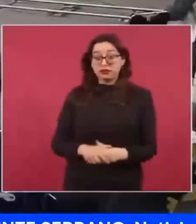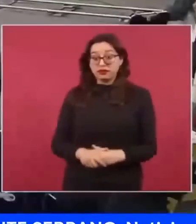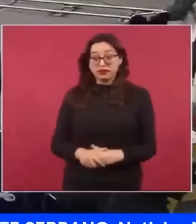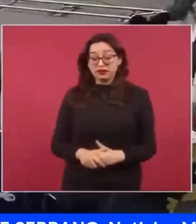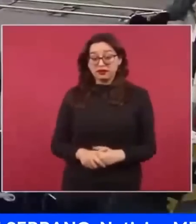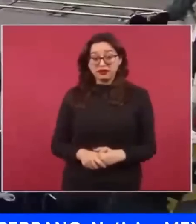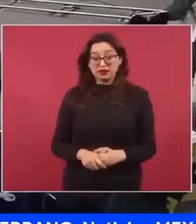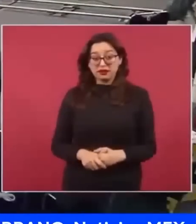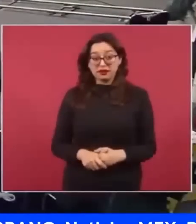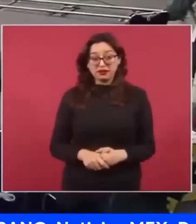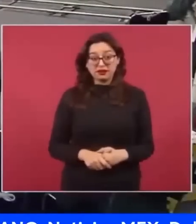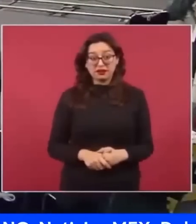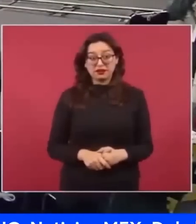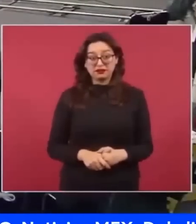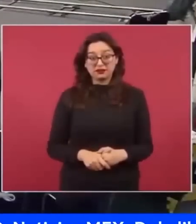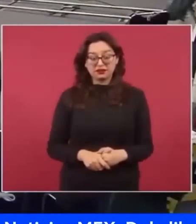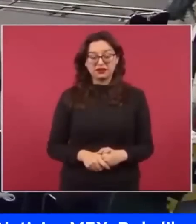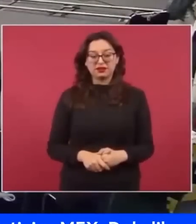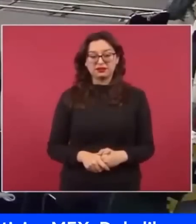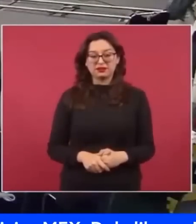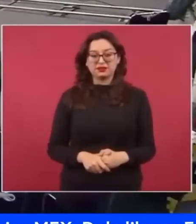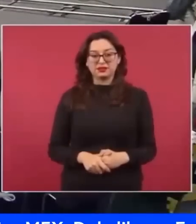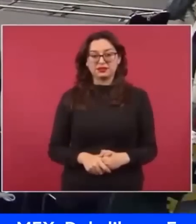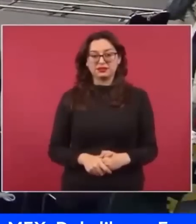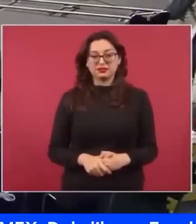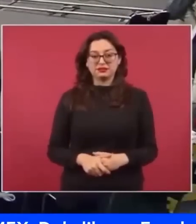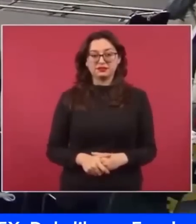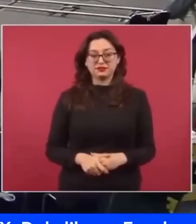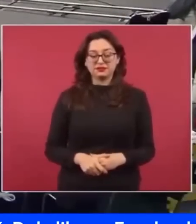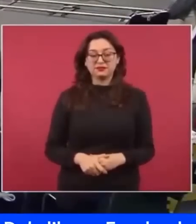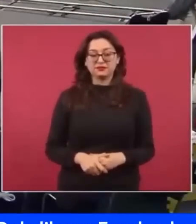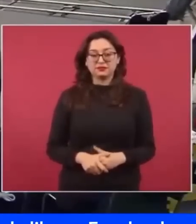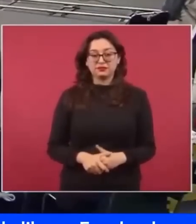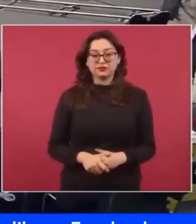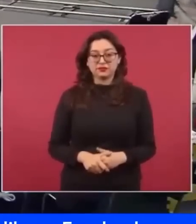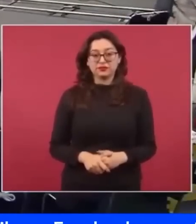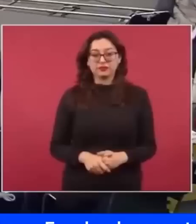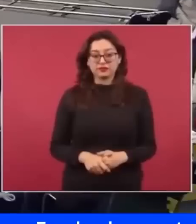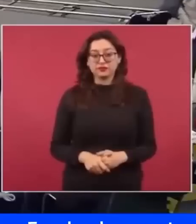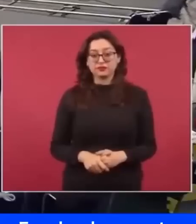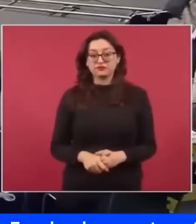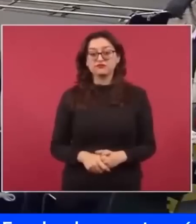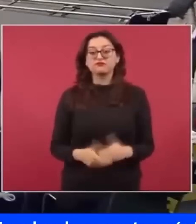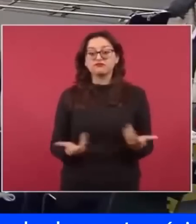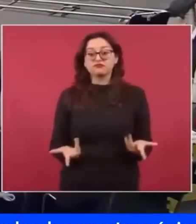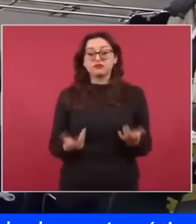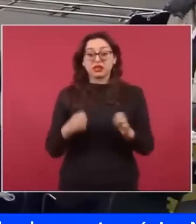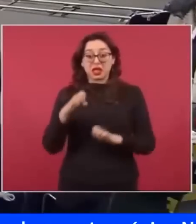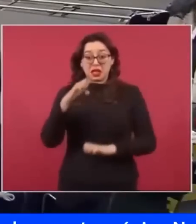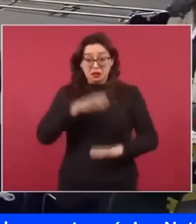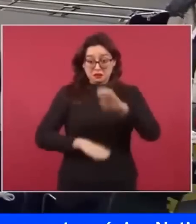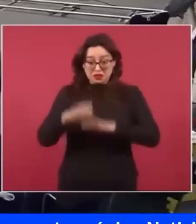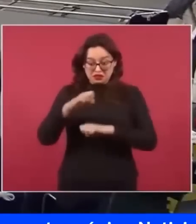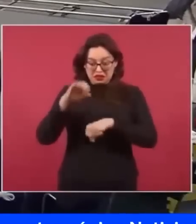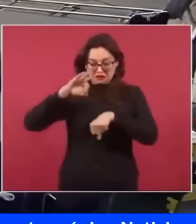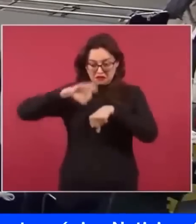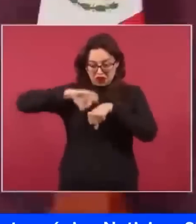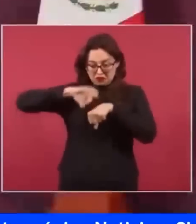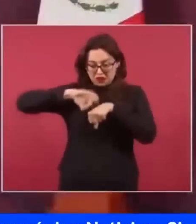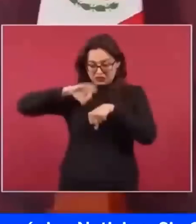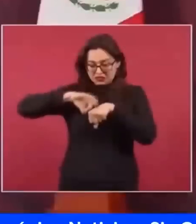Lo que está en la serie, de que una empresa farmacéutica quebrada